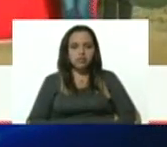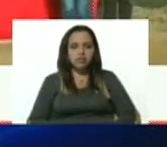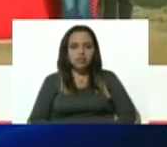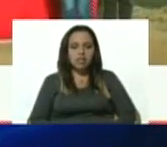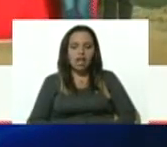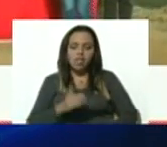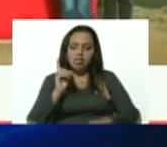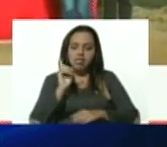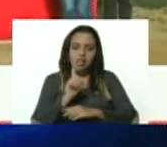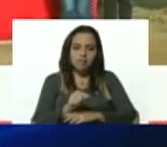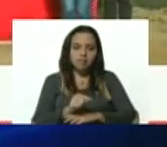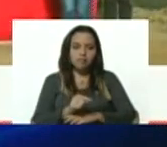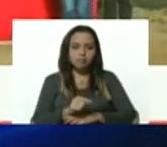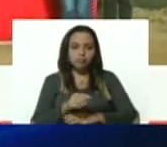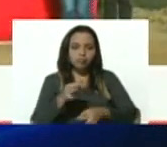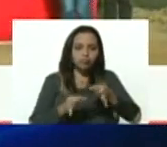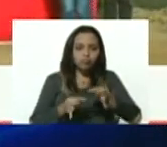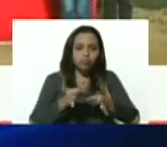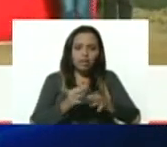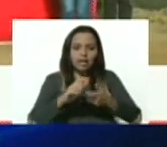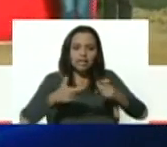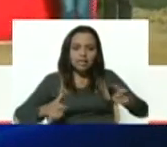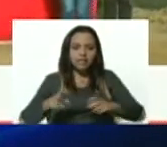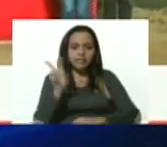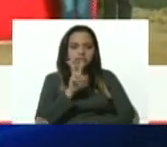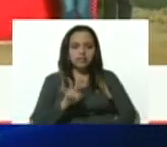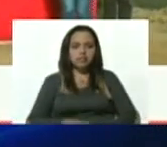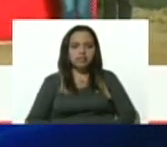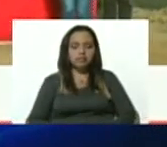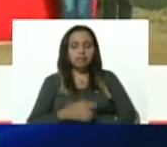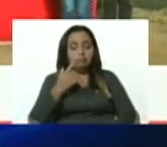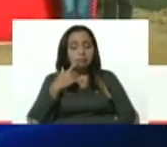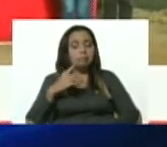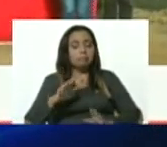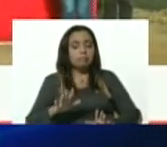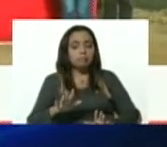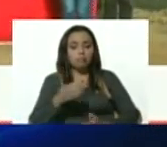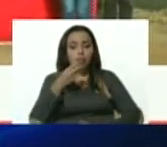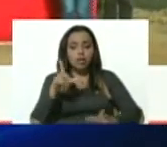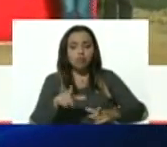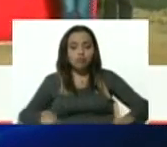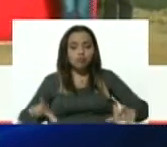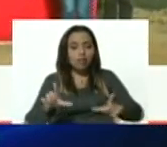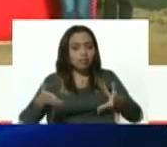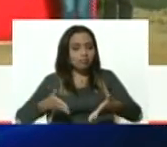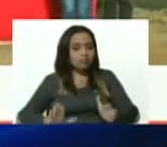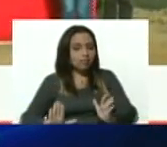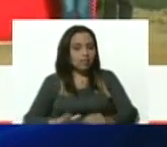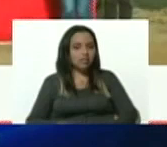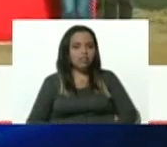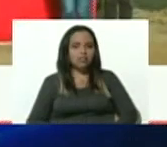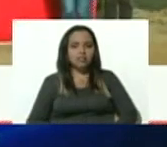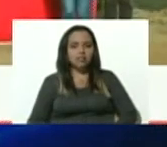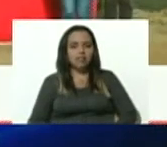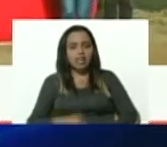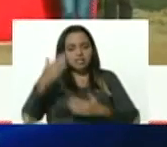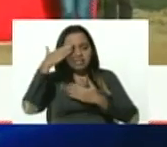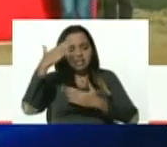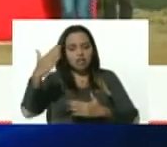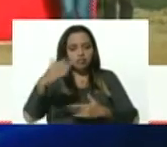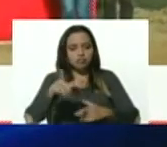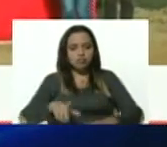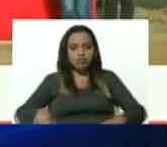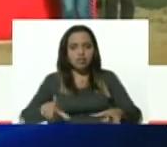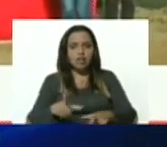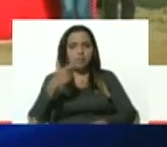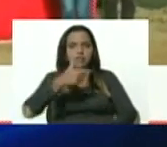la República. ¡Ah, buena gente! ¡Que pare Tinaquillo! ¿Ah? De Tinaquillo, mi saludo por allá a